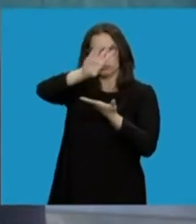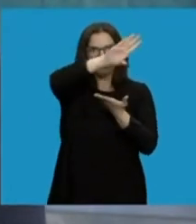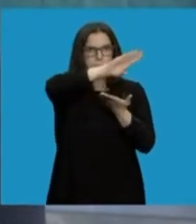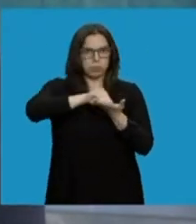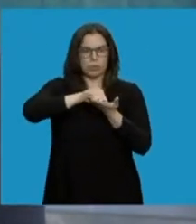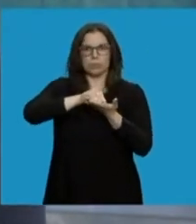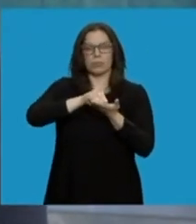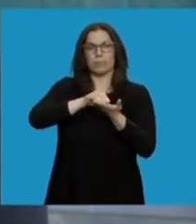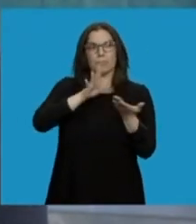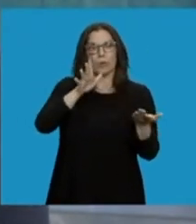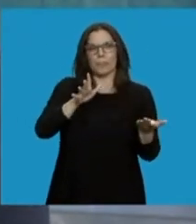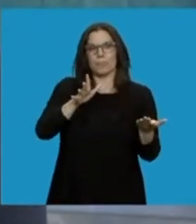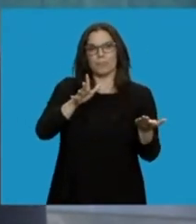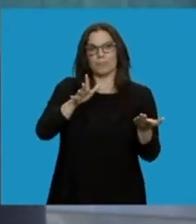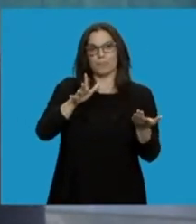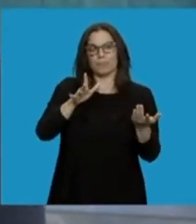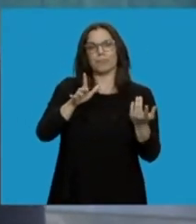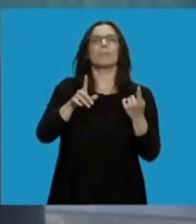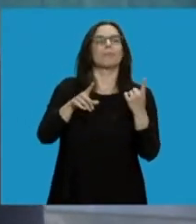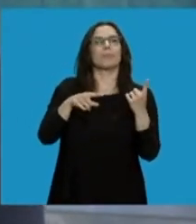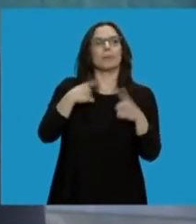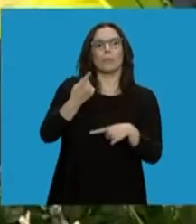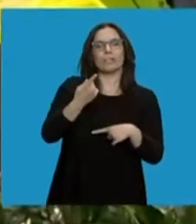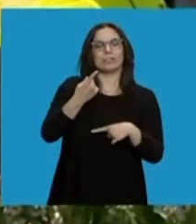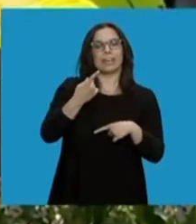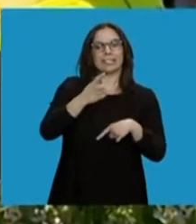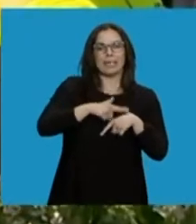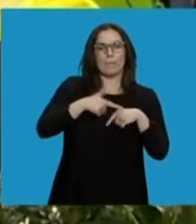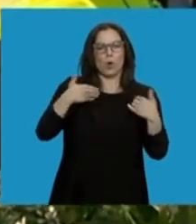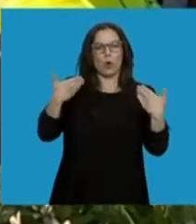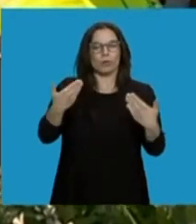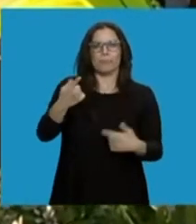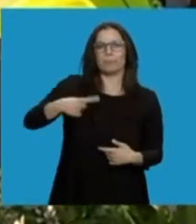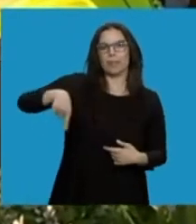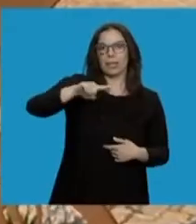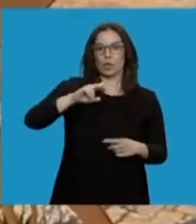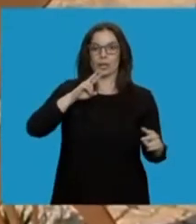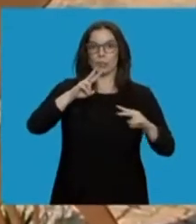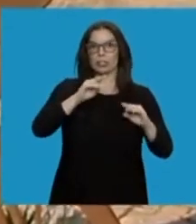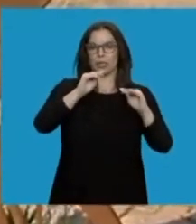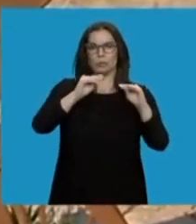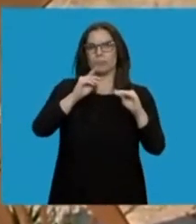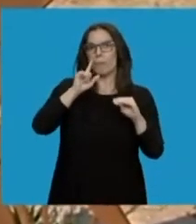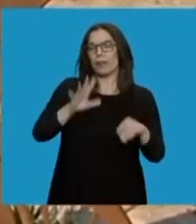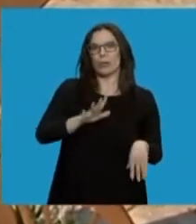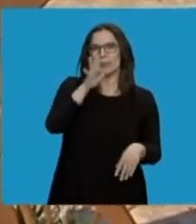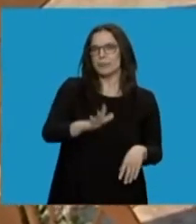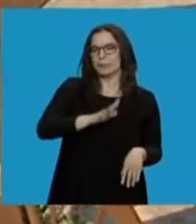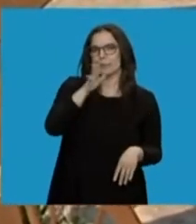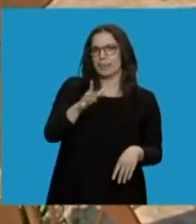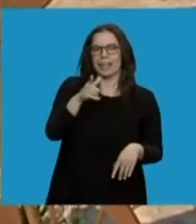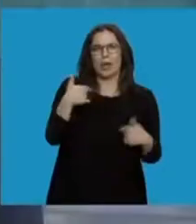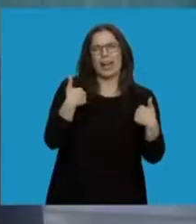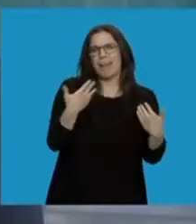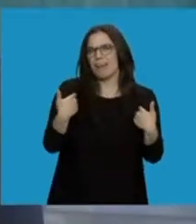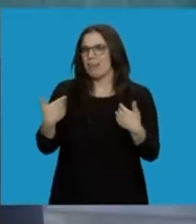pareció, a lo largo del tiempo, cómo reaccionaron, me pareció una reacción increíble, ¿no? Una generosidad